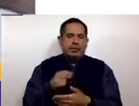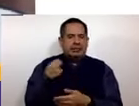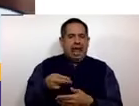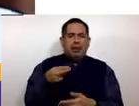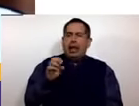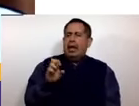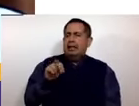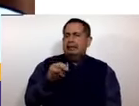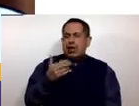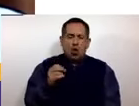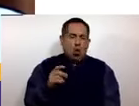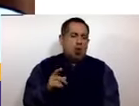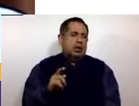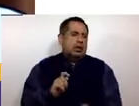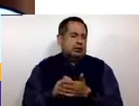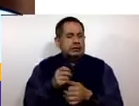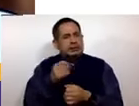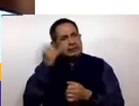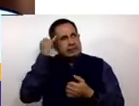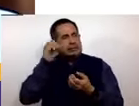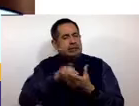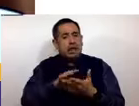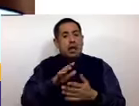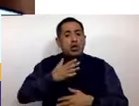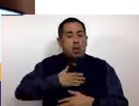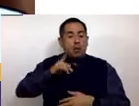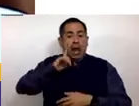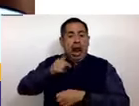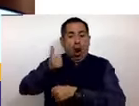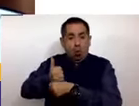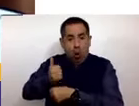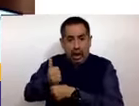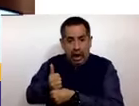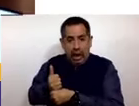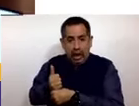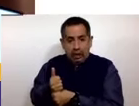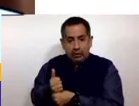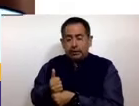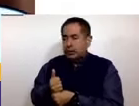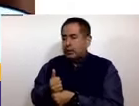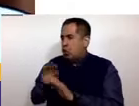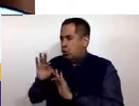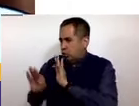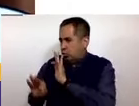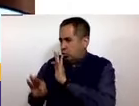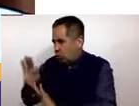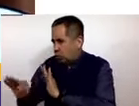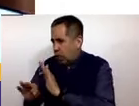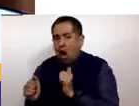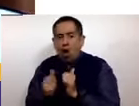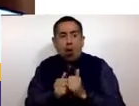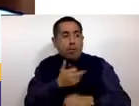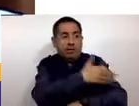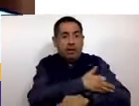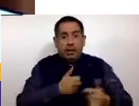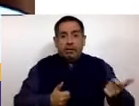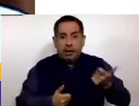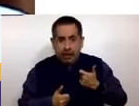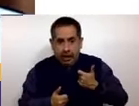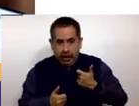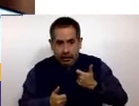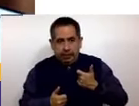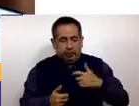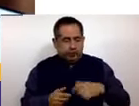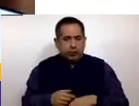experiencia que tuve como cuidadora de mi abuela, remunerada por mi familia, y el libro justamente fue escrito en